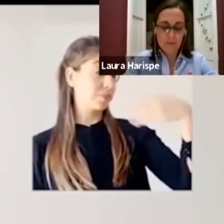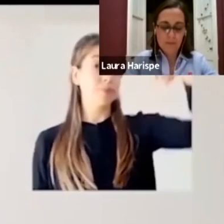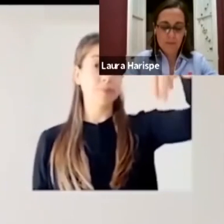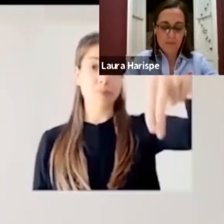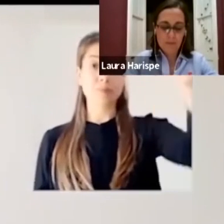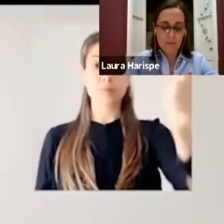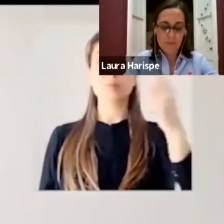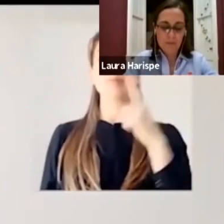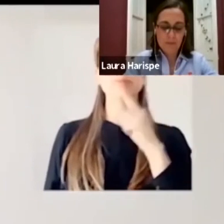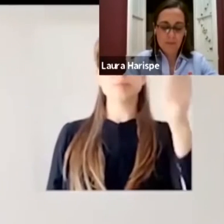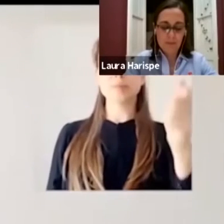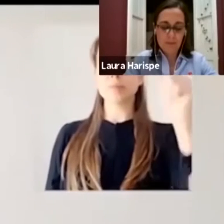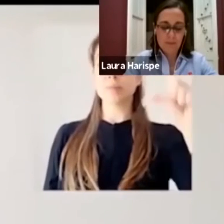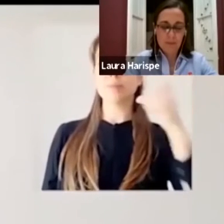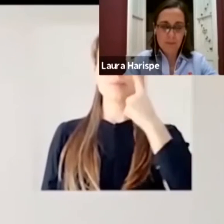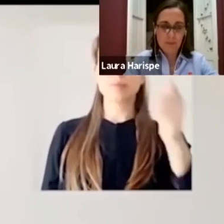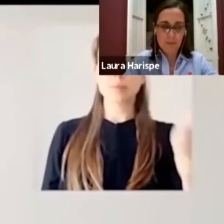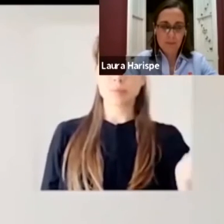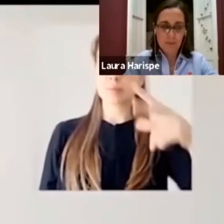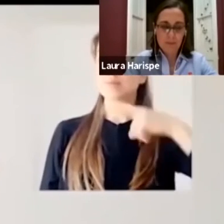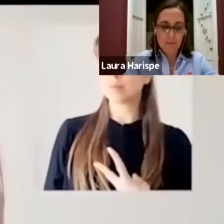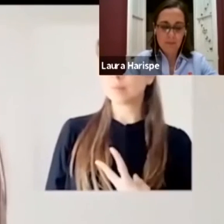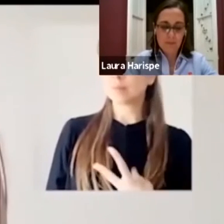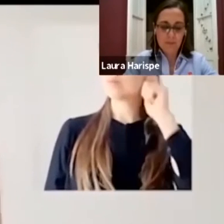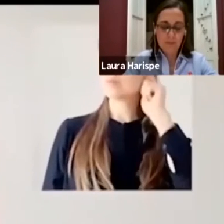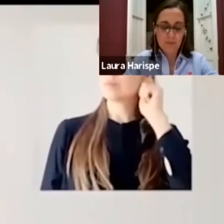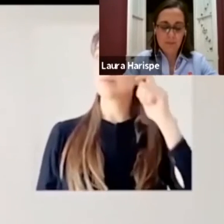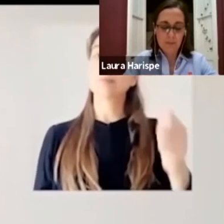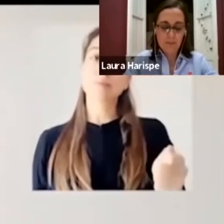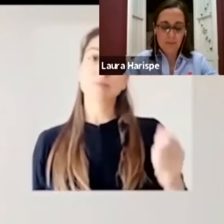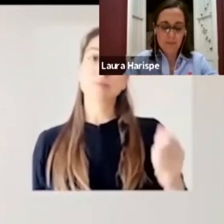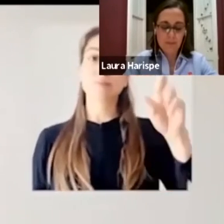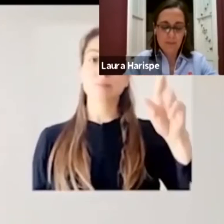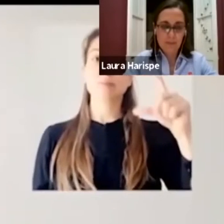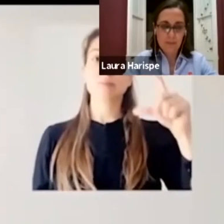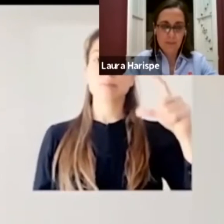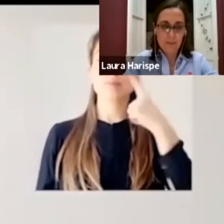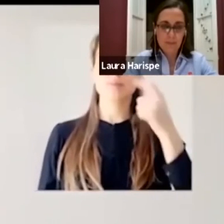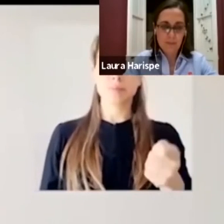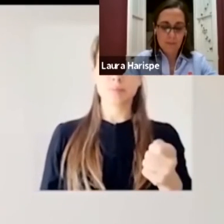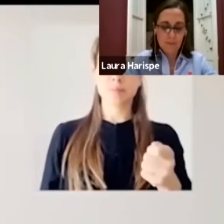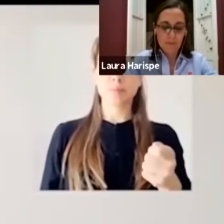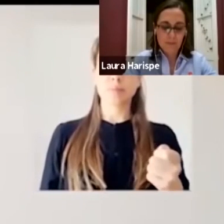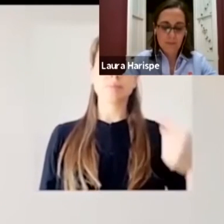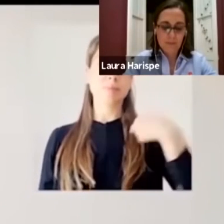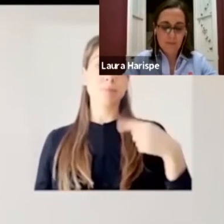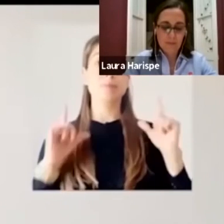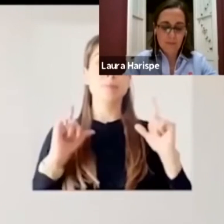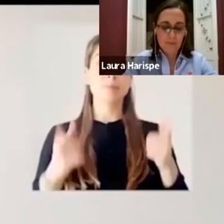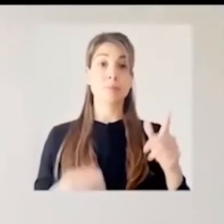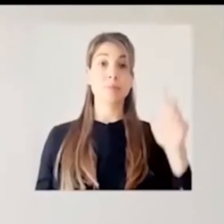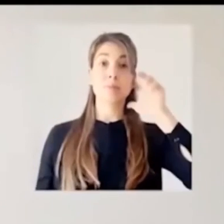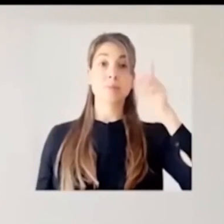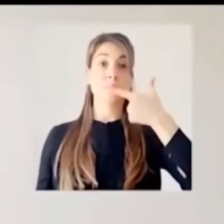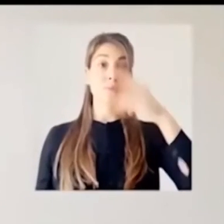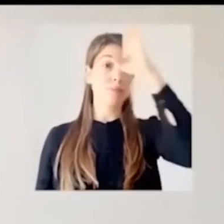Les quería contar la importancia que tiene la lengua de señas para la comunidad sorda.